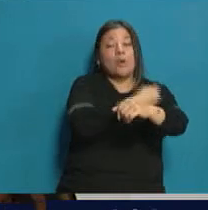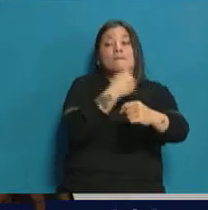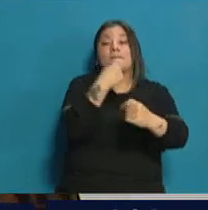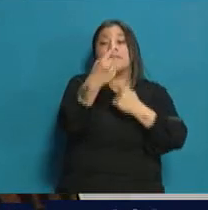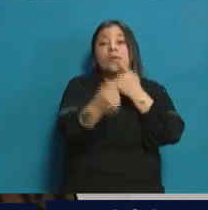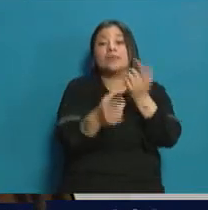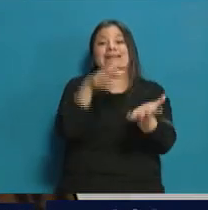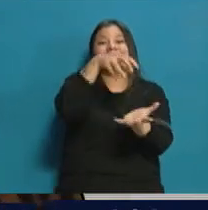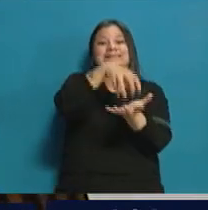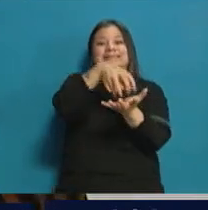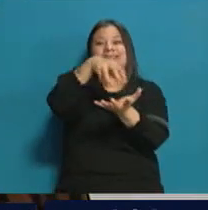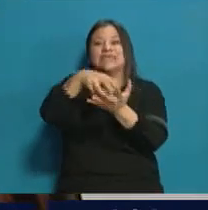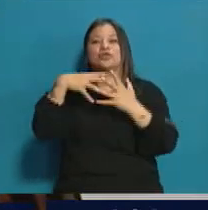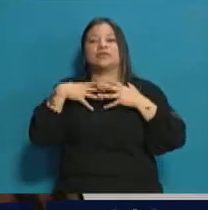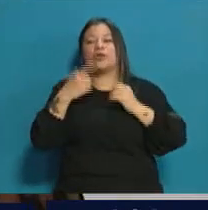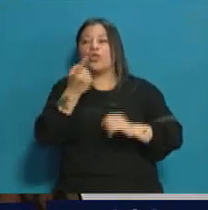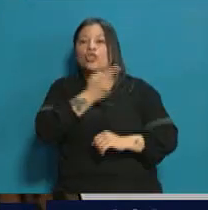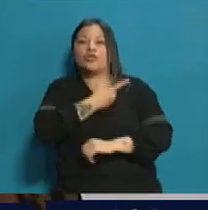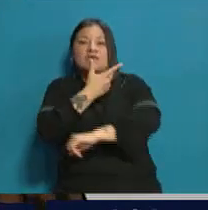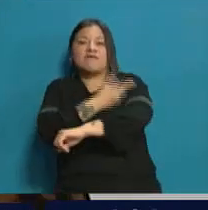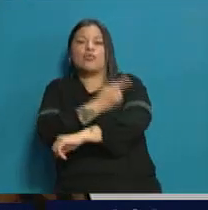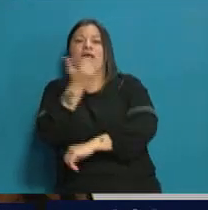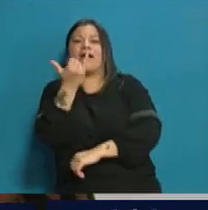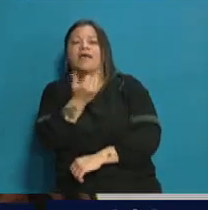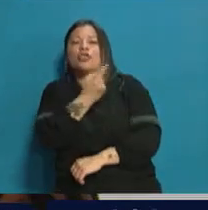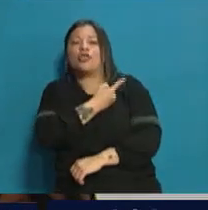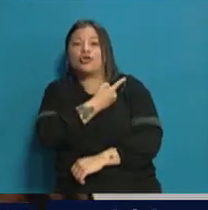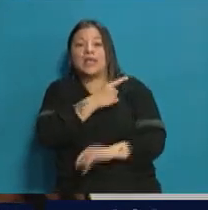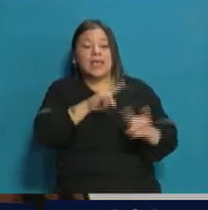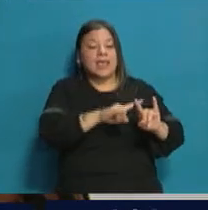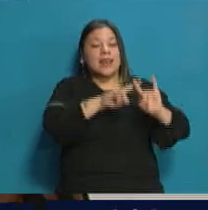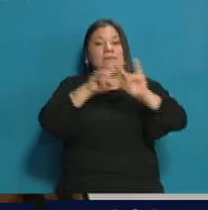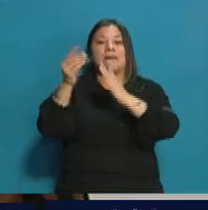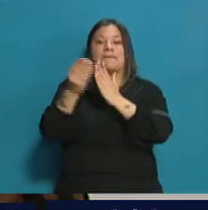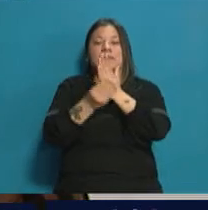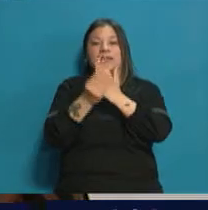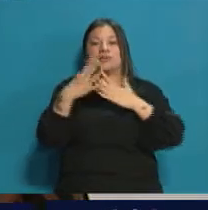centros de salud que tienen disponible la vacuna en la página del Ministerio de Salud de la provincia.